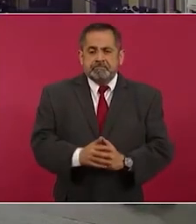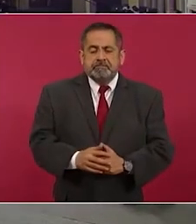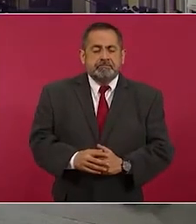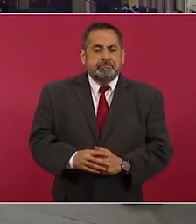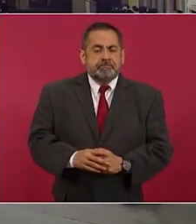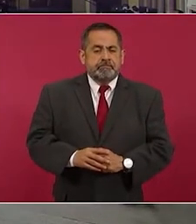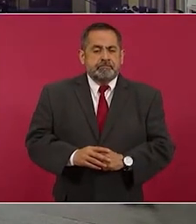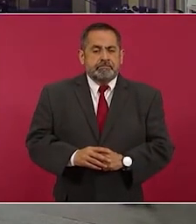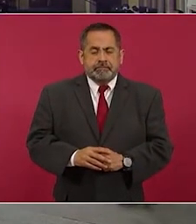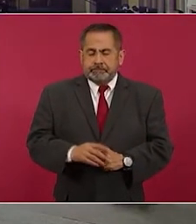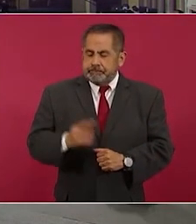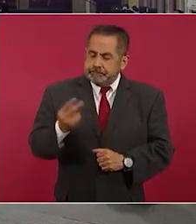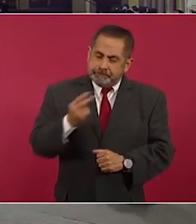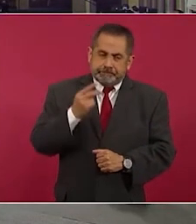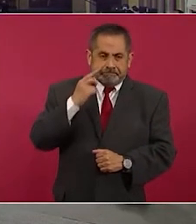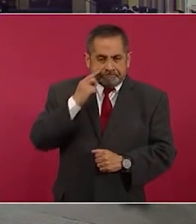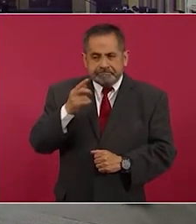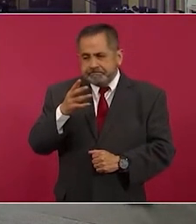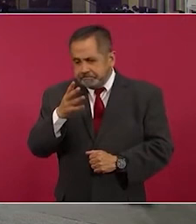hay que buscar